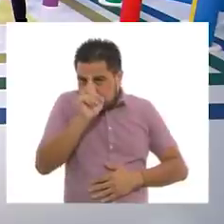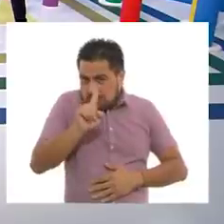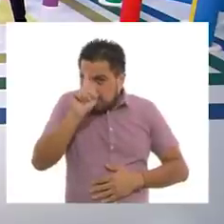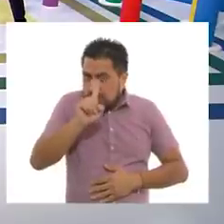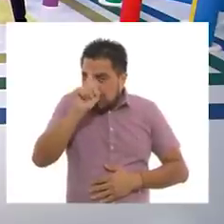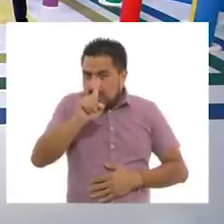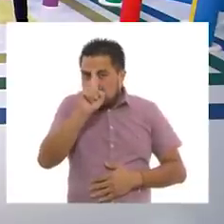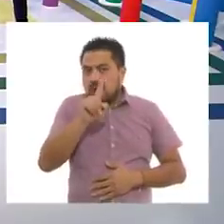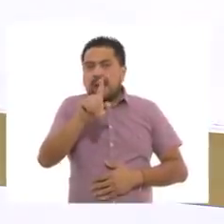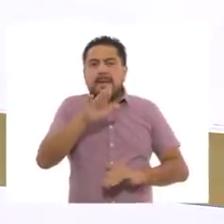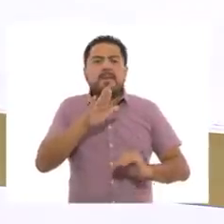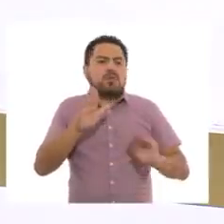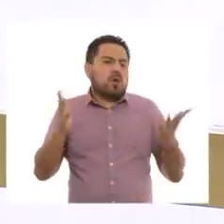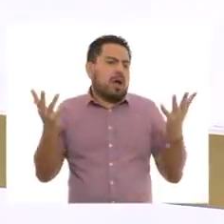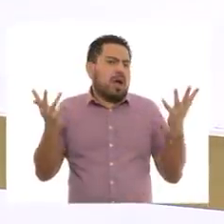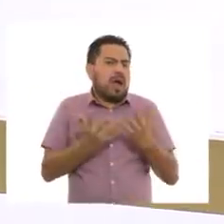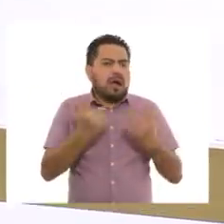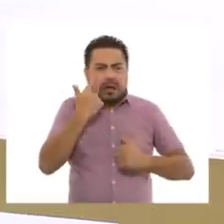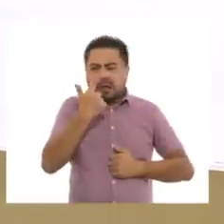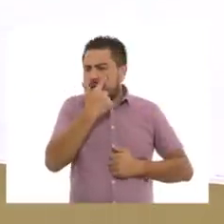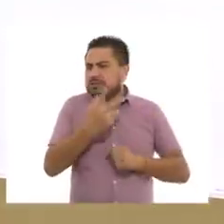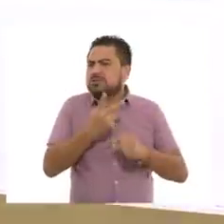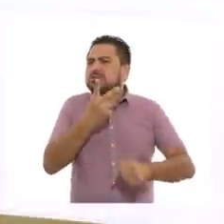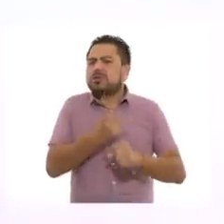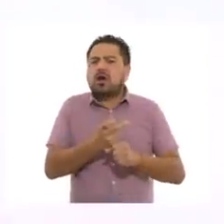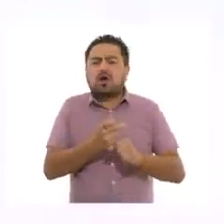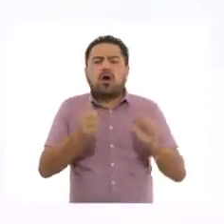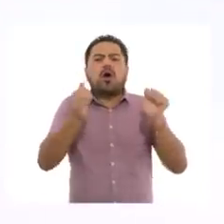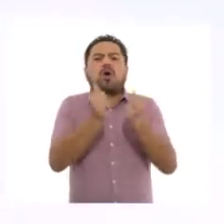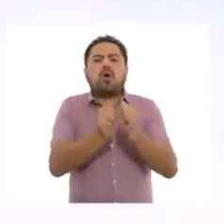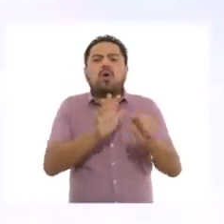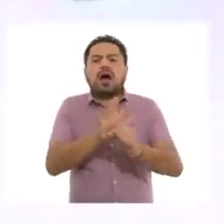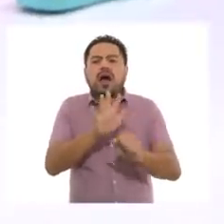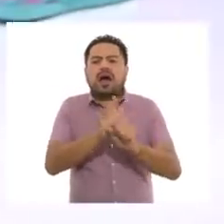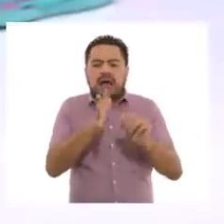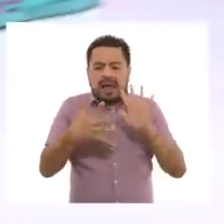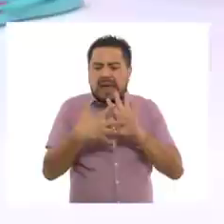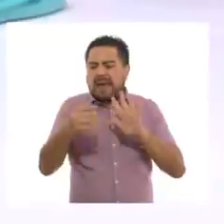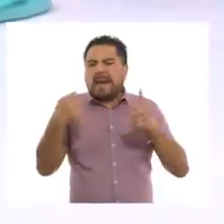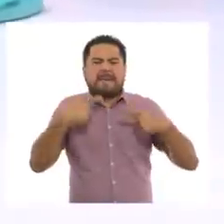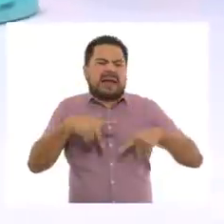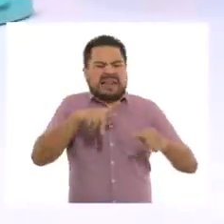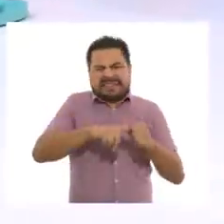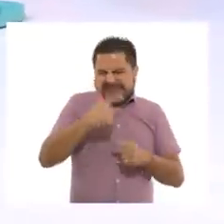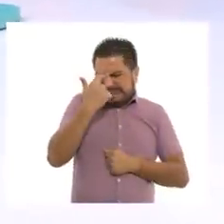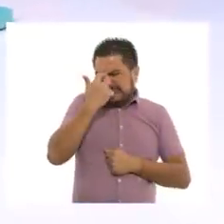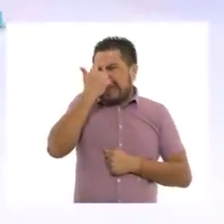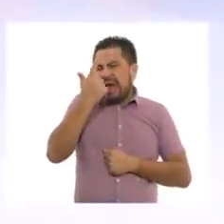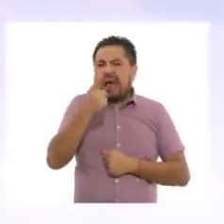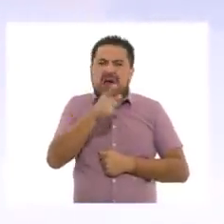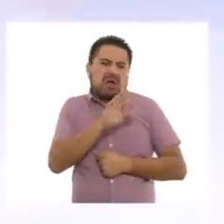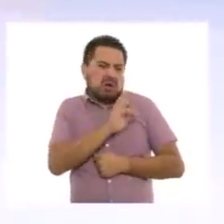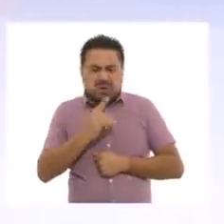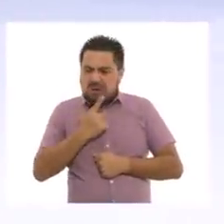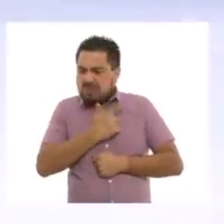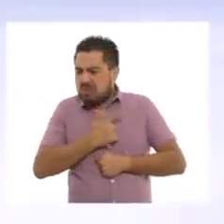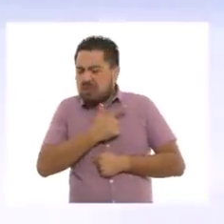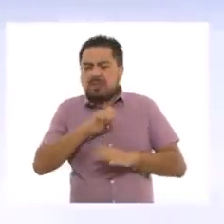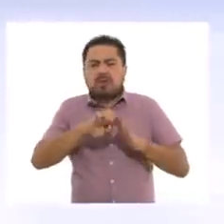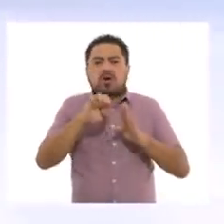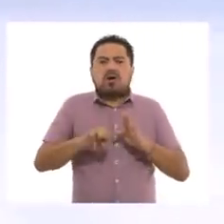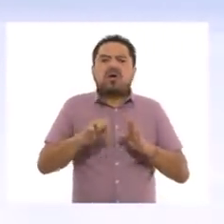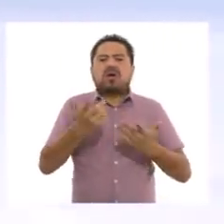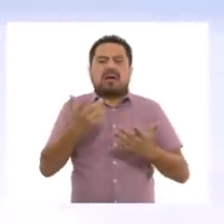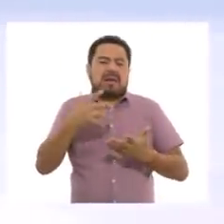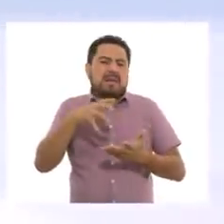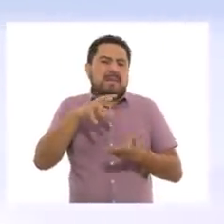que una pasada la hagas como tú y la segunda pasada la hagas imitando a algún personaje que a ti se te ocurra o que a ti te guste. Uh-huh. Por ejemplo, un repartidor